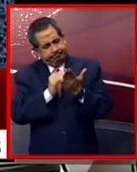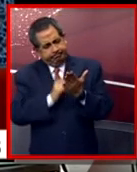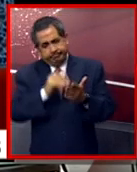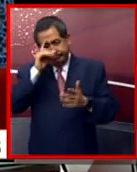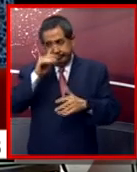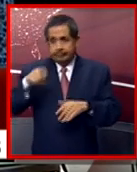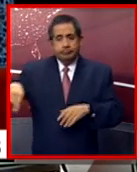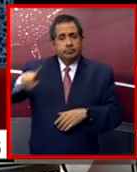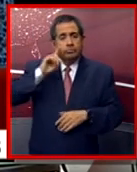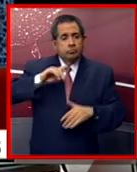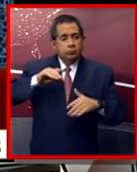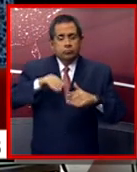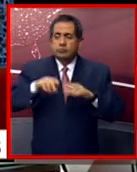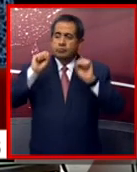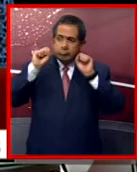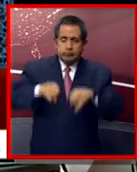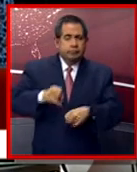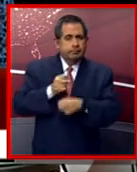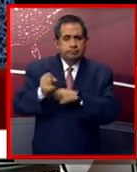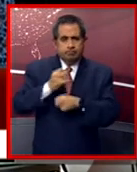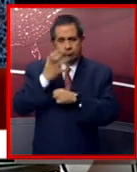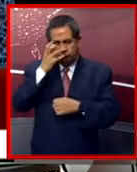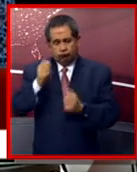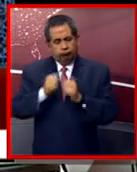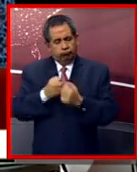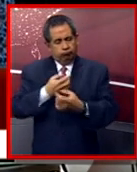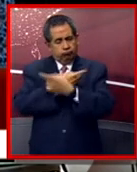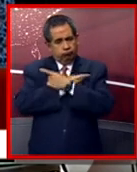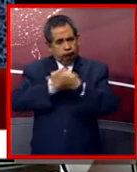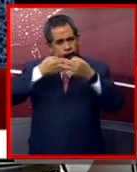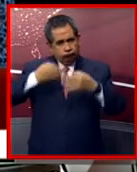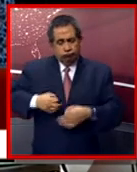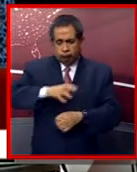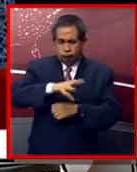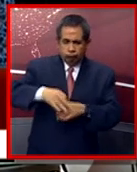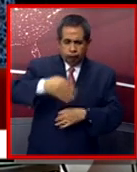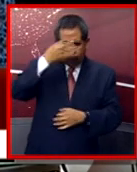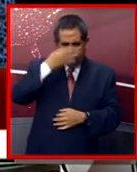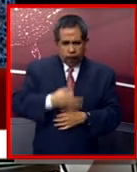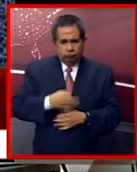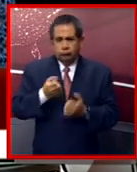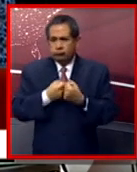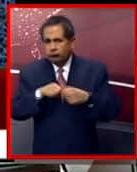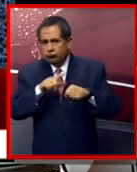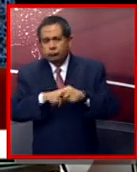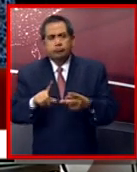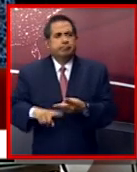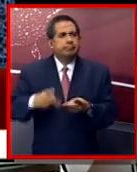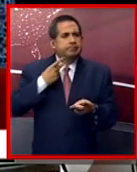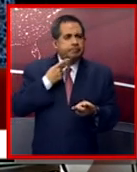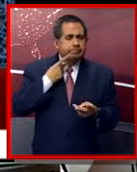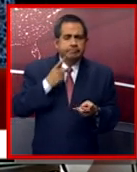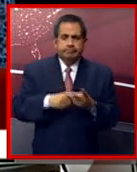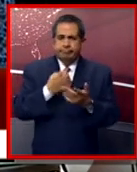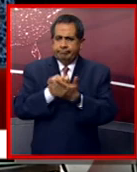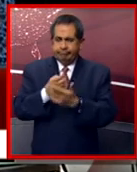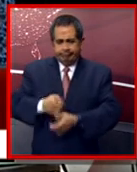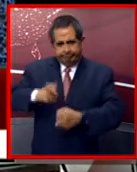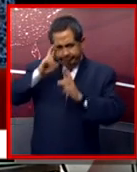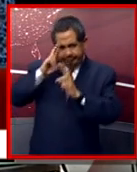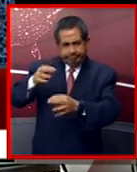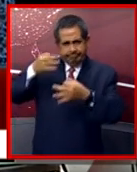acceso de las mujeres a una vida digna y decorosa en todos los ámbitos, social, político y